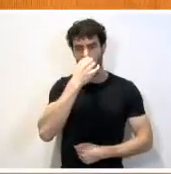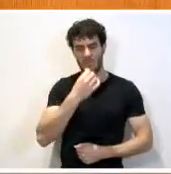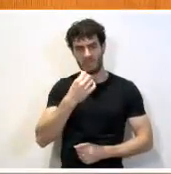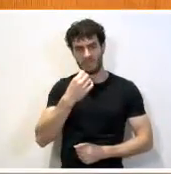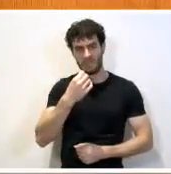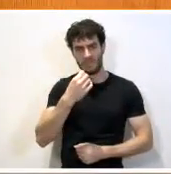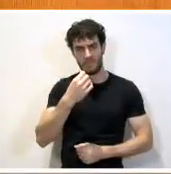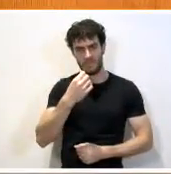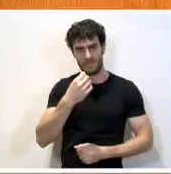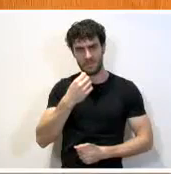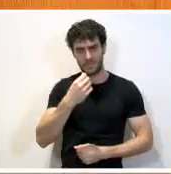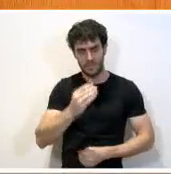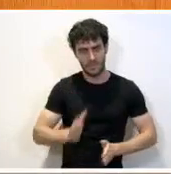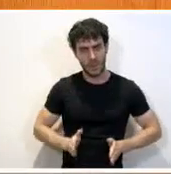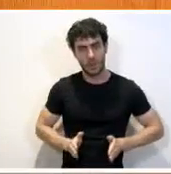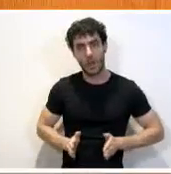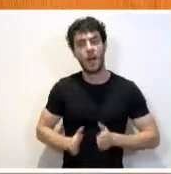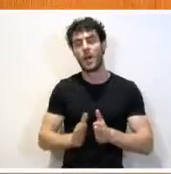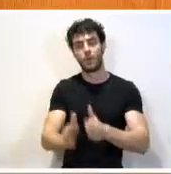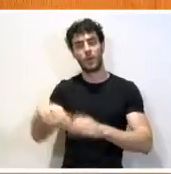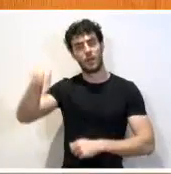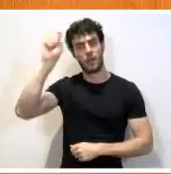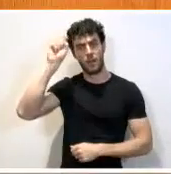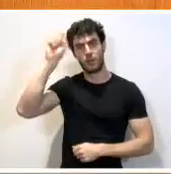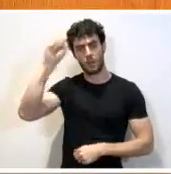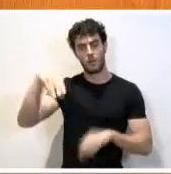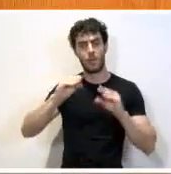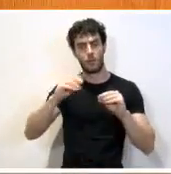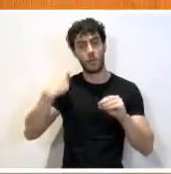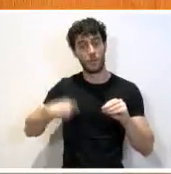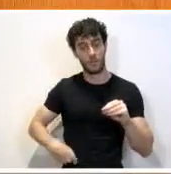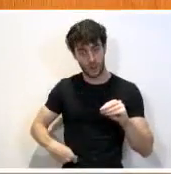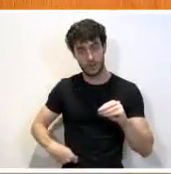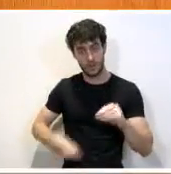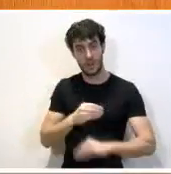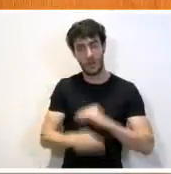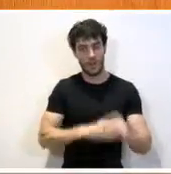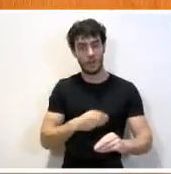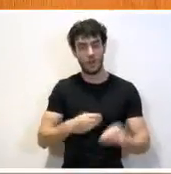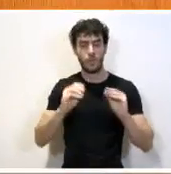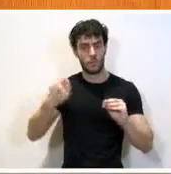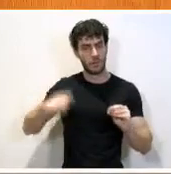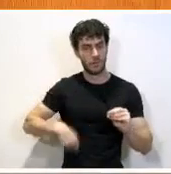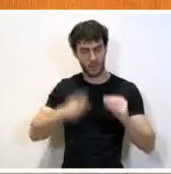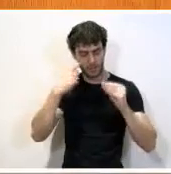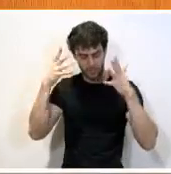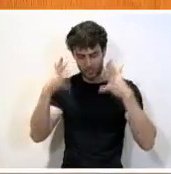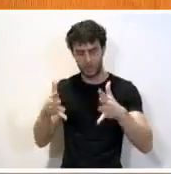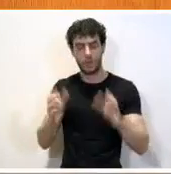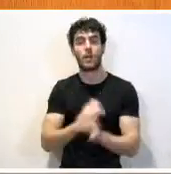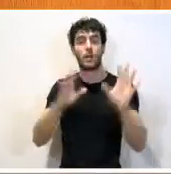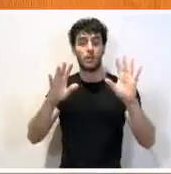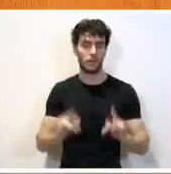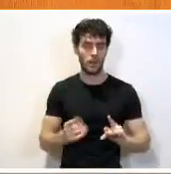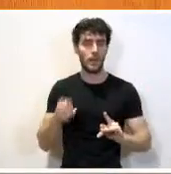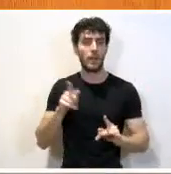plasmar una ruta educativa de la formación profesional. Estaba pensada para la formación profesional, pero, como no, se